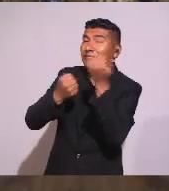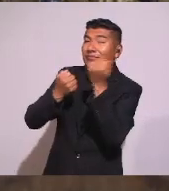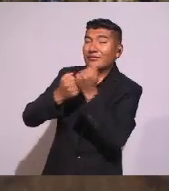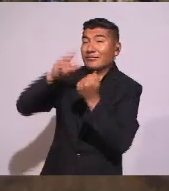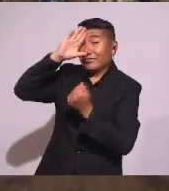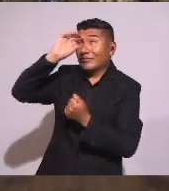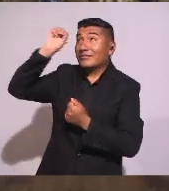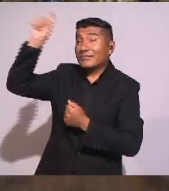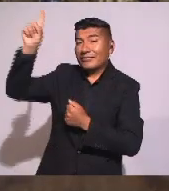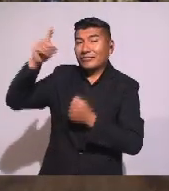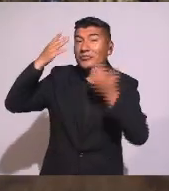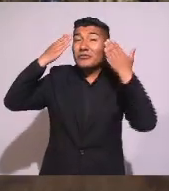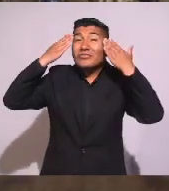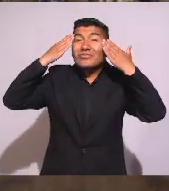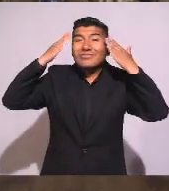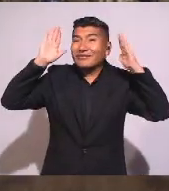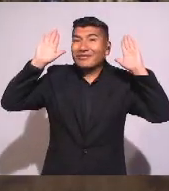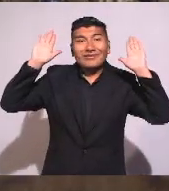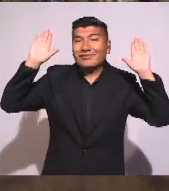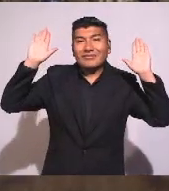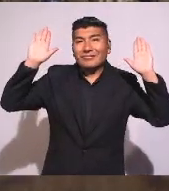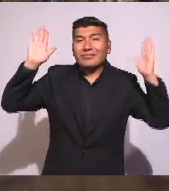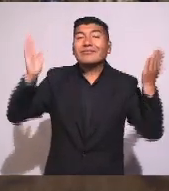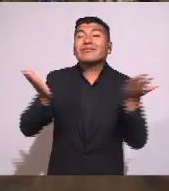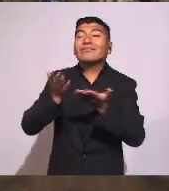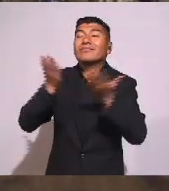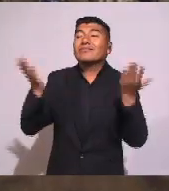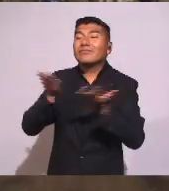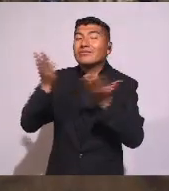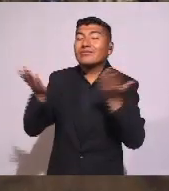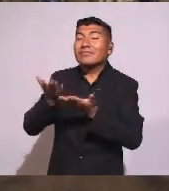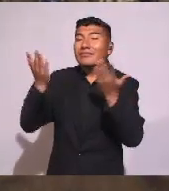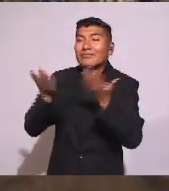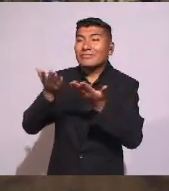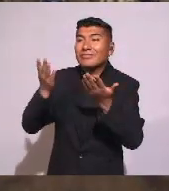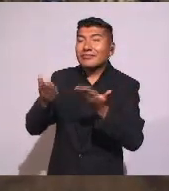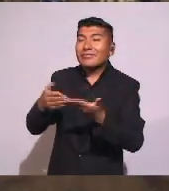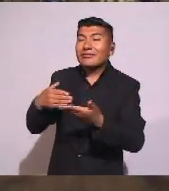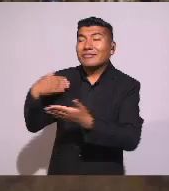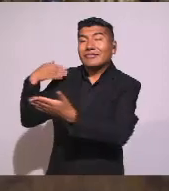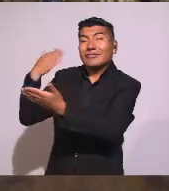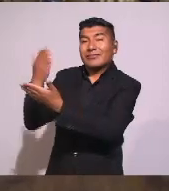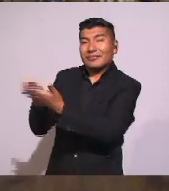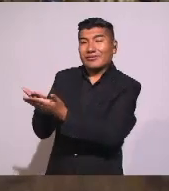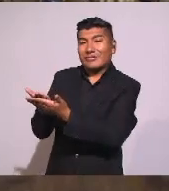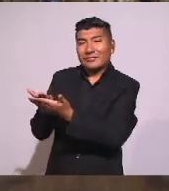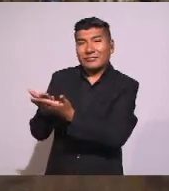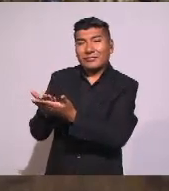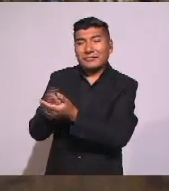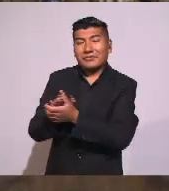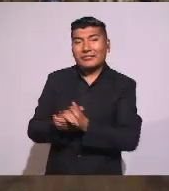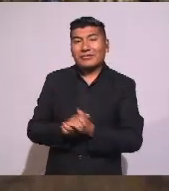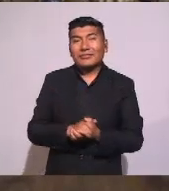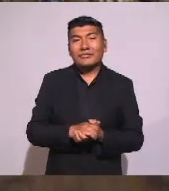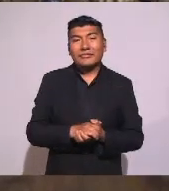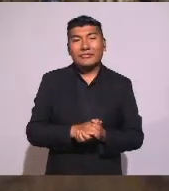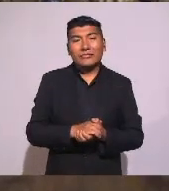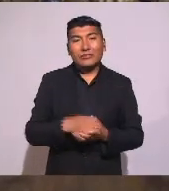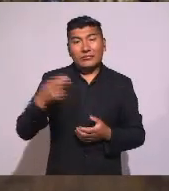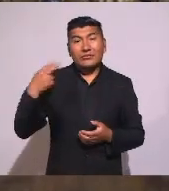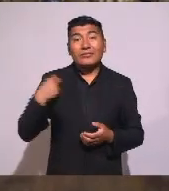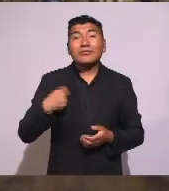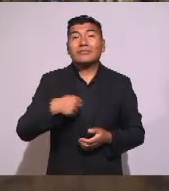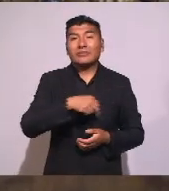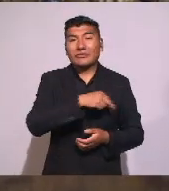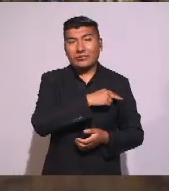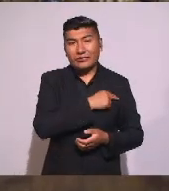pesar de que no sabía exactamente lo que es pero lo que le esperaba y adonde tenía que ir nosotros